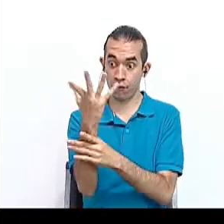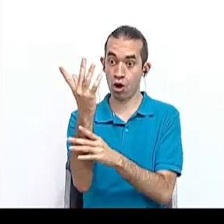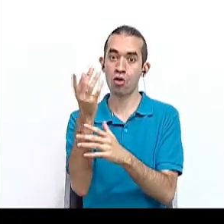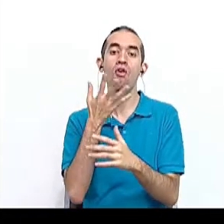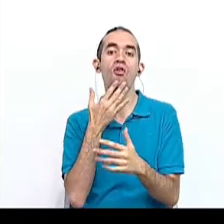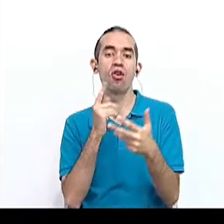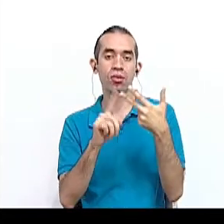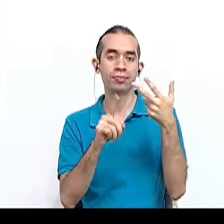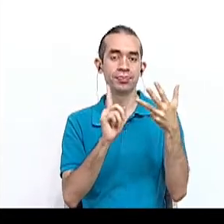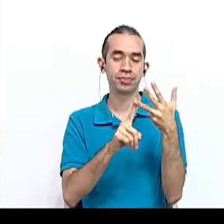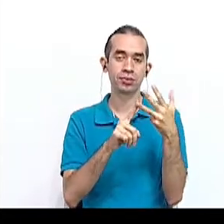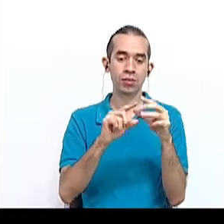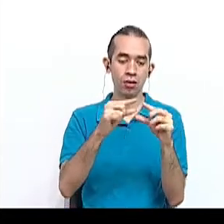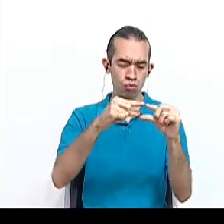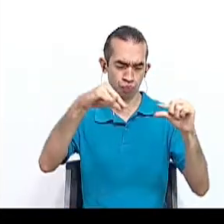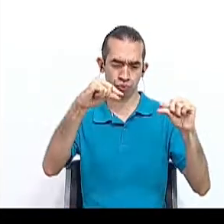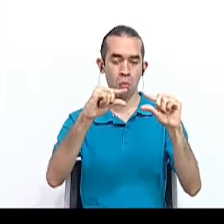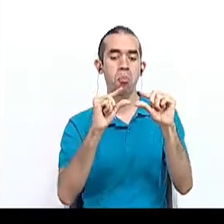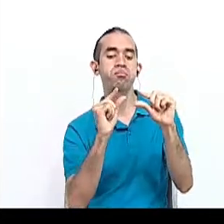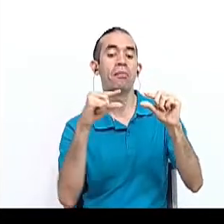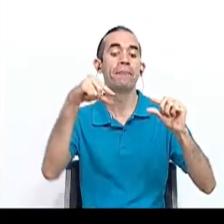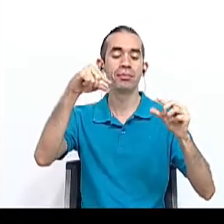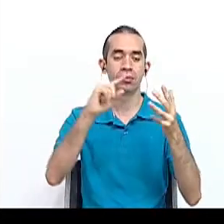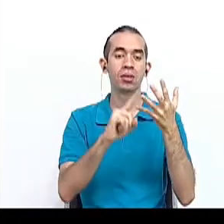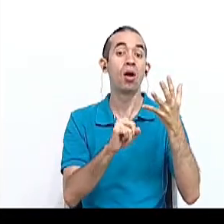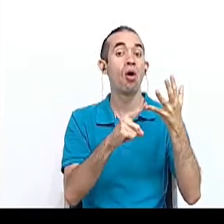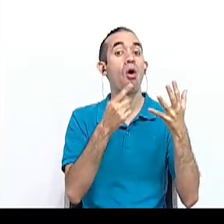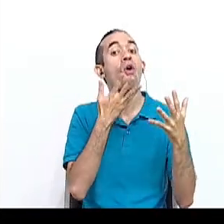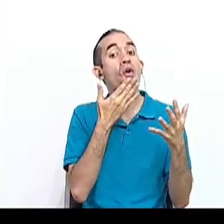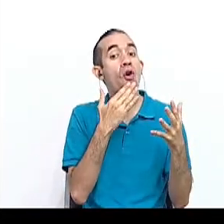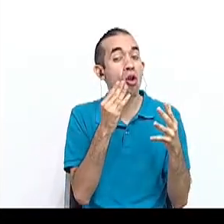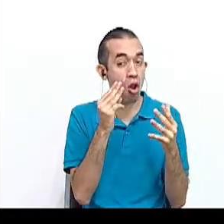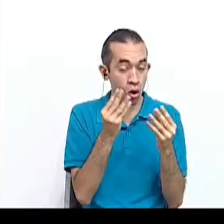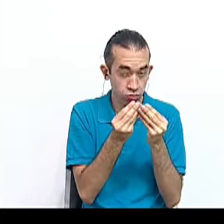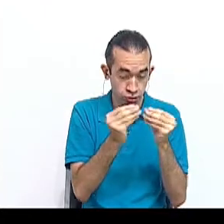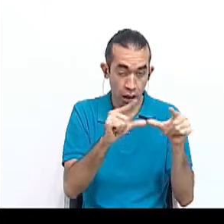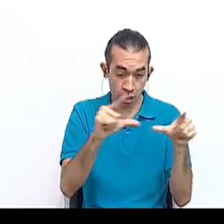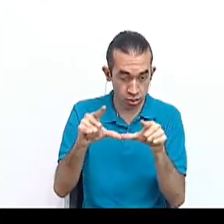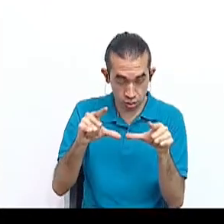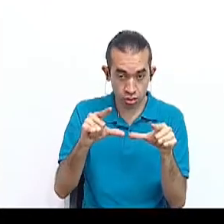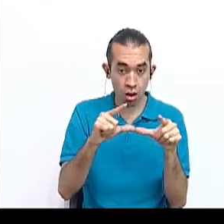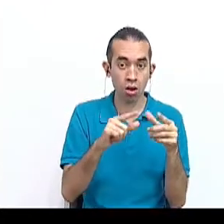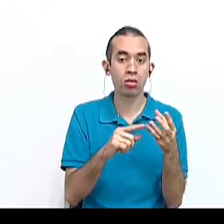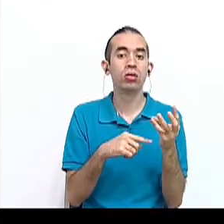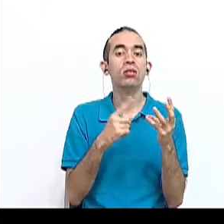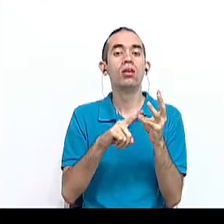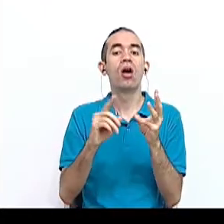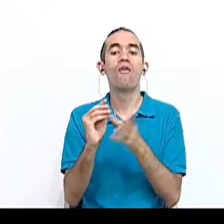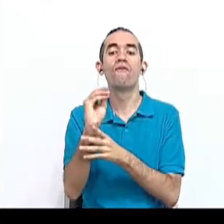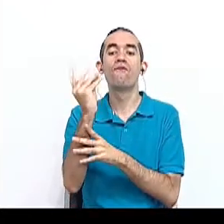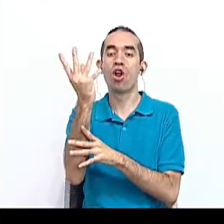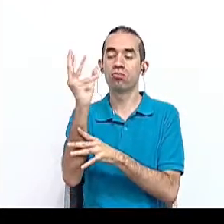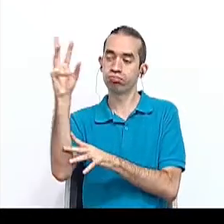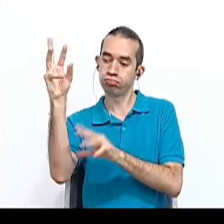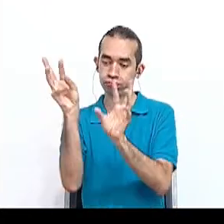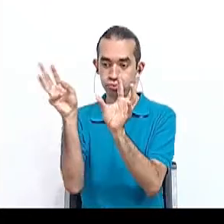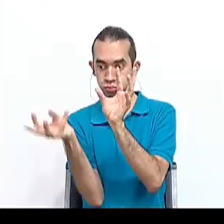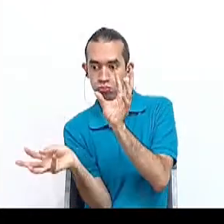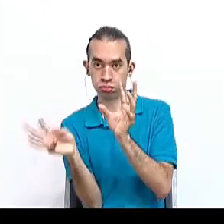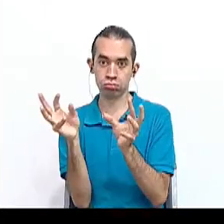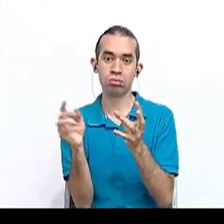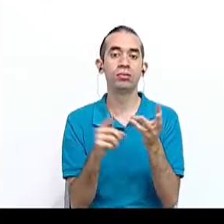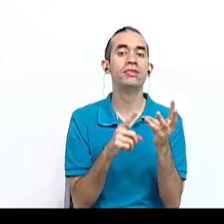la forma de las legumbres, el color de las legumbres maduras, la posición de las flores y el tamaño de las